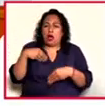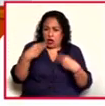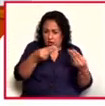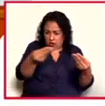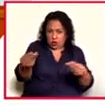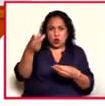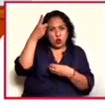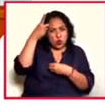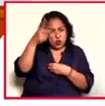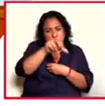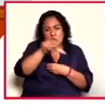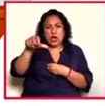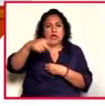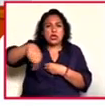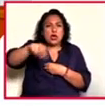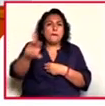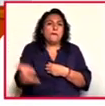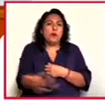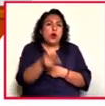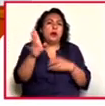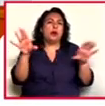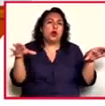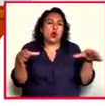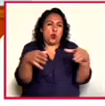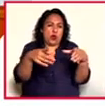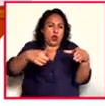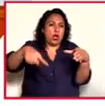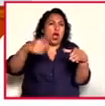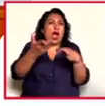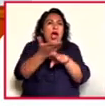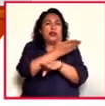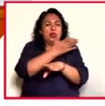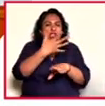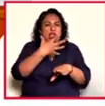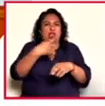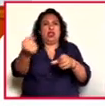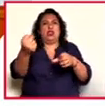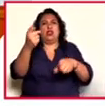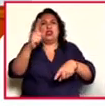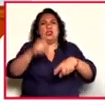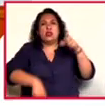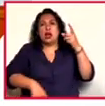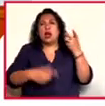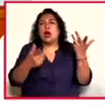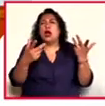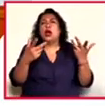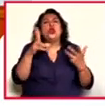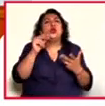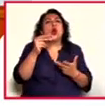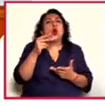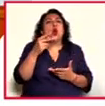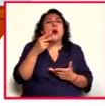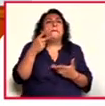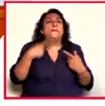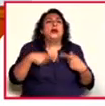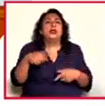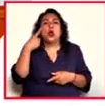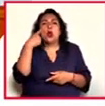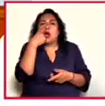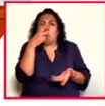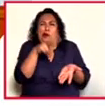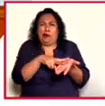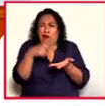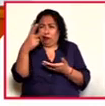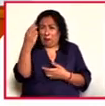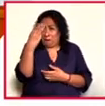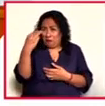los pueblos, a las comunidades que las habían perdido. Era un hombre de ojos verdes, no era maya en lo más mínimo en su